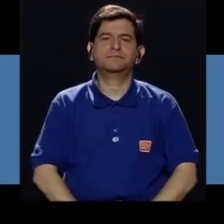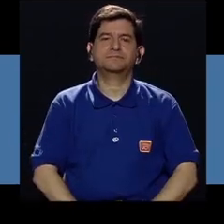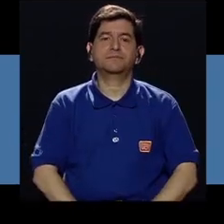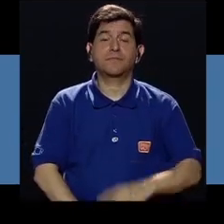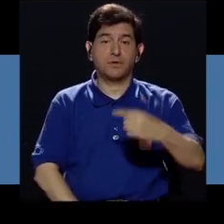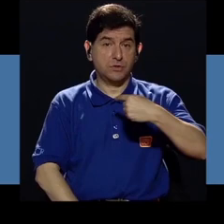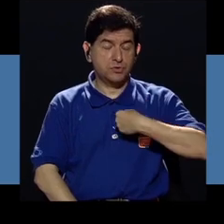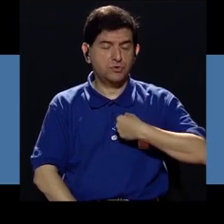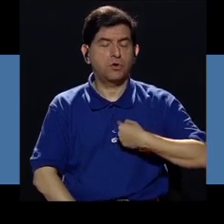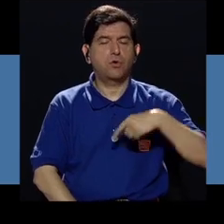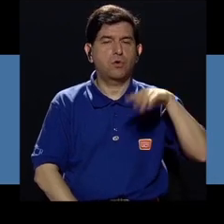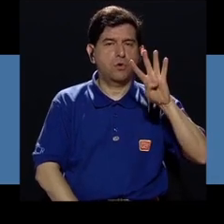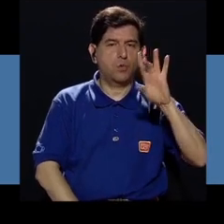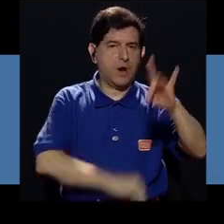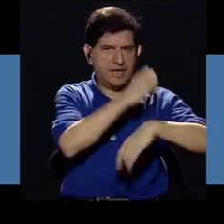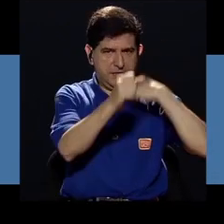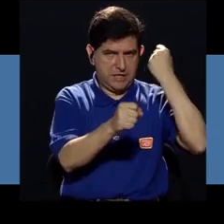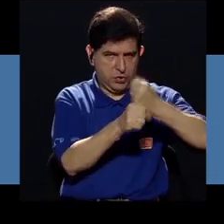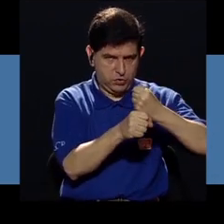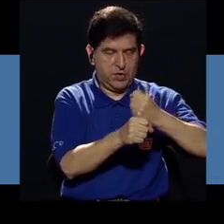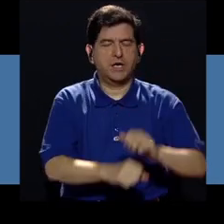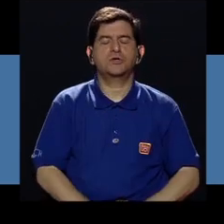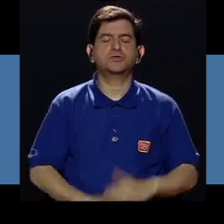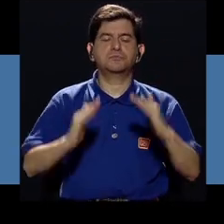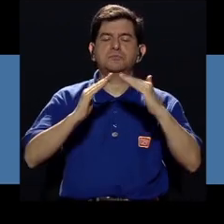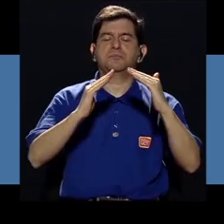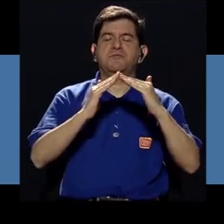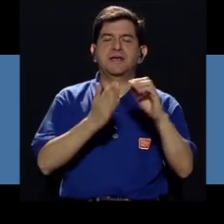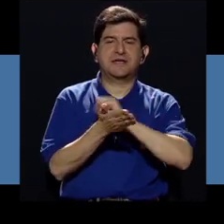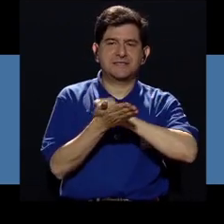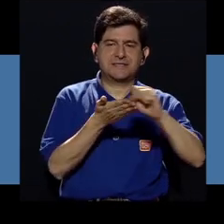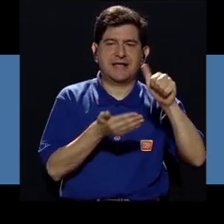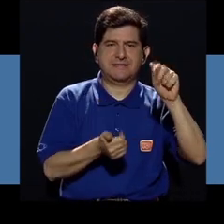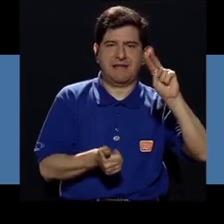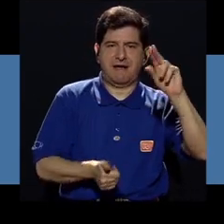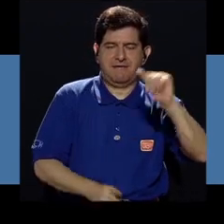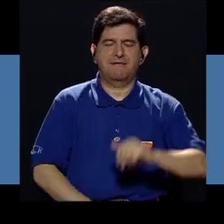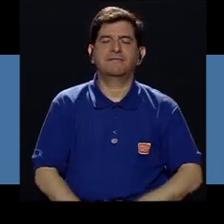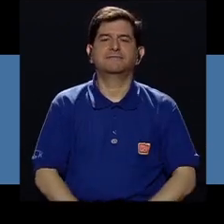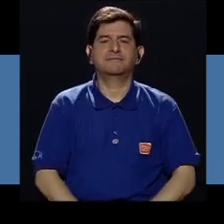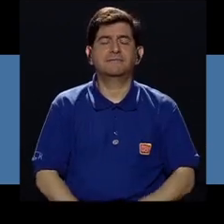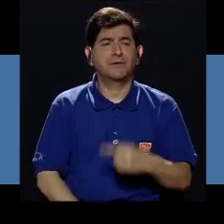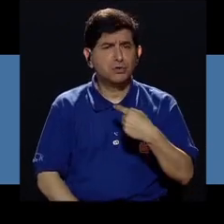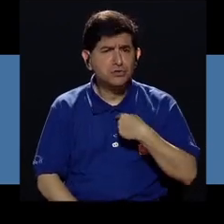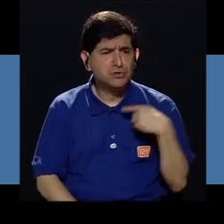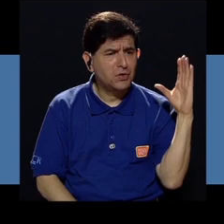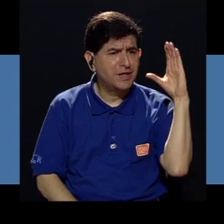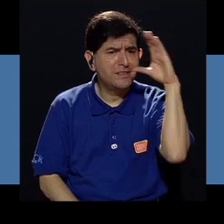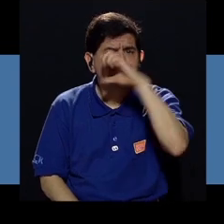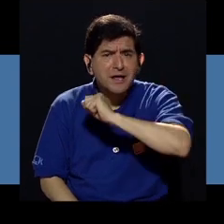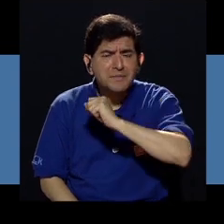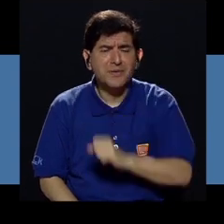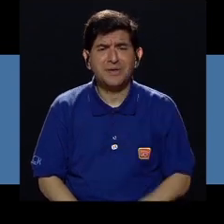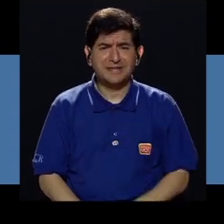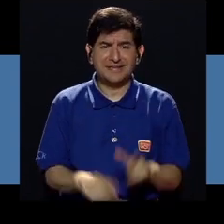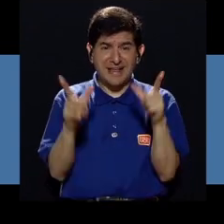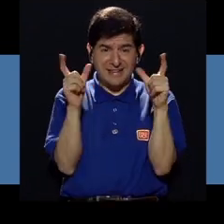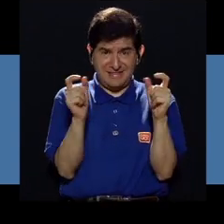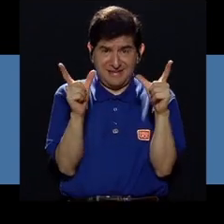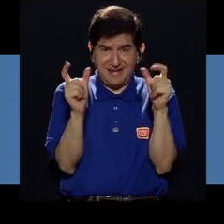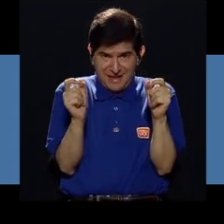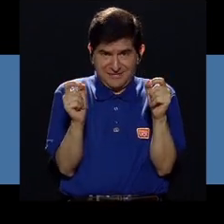tengo 48 años vivo en santa anna bueno yo me di cuenta del cáncer